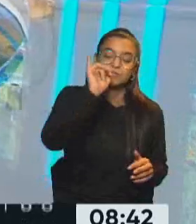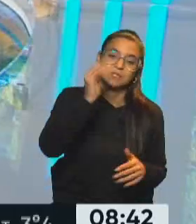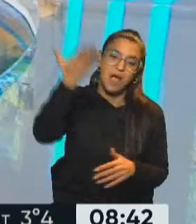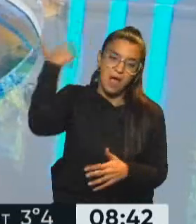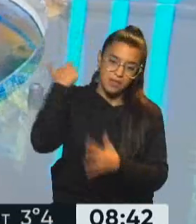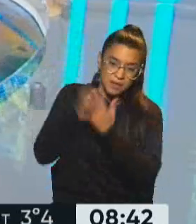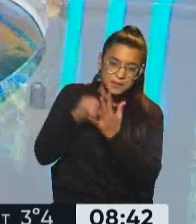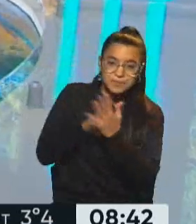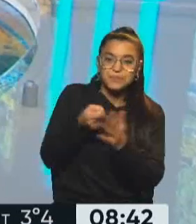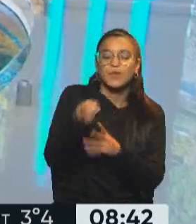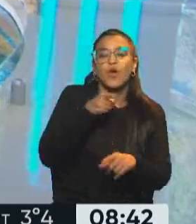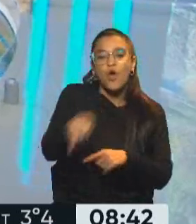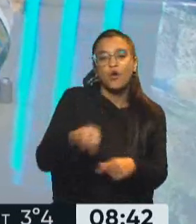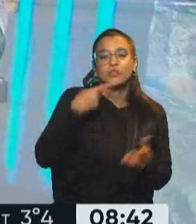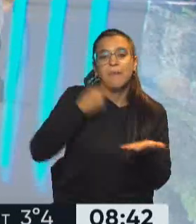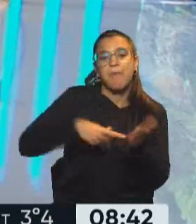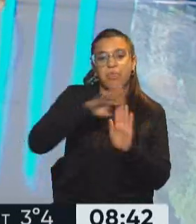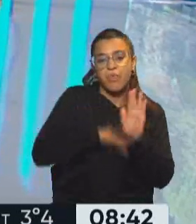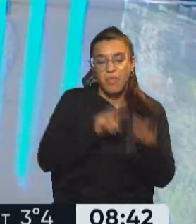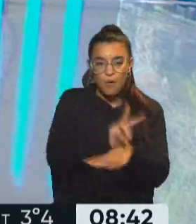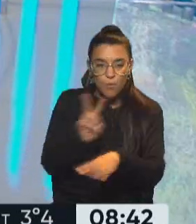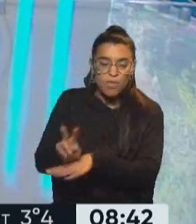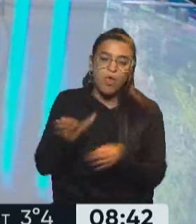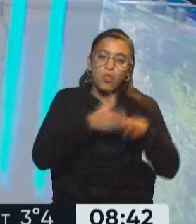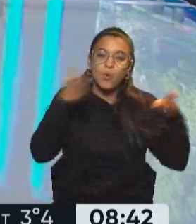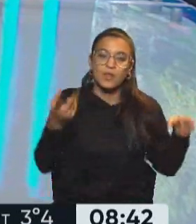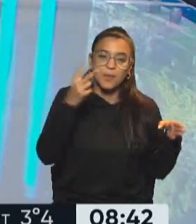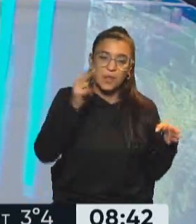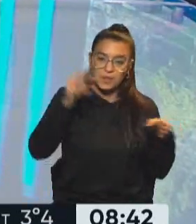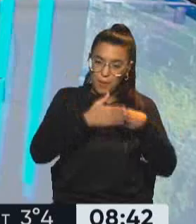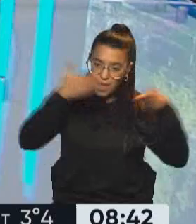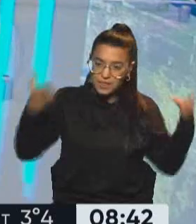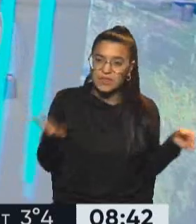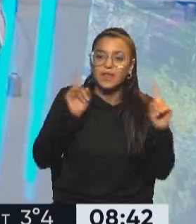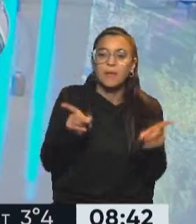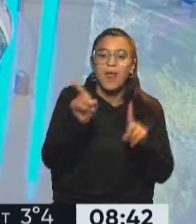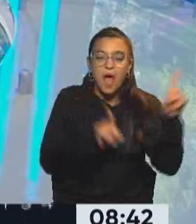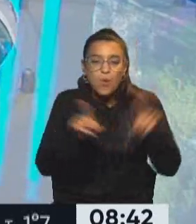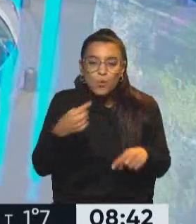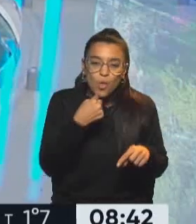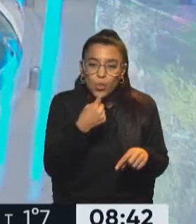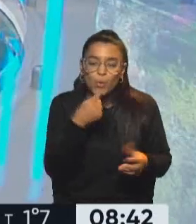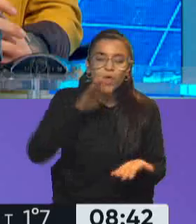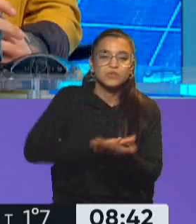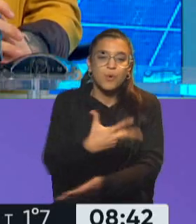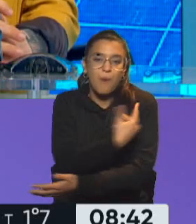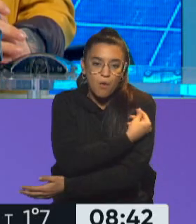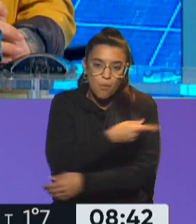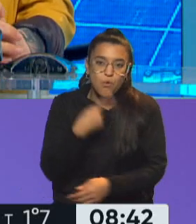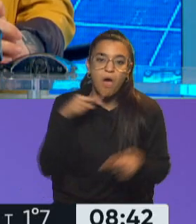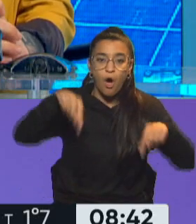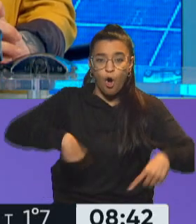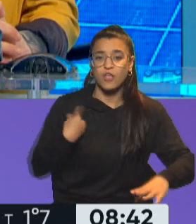militaban anti-medidas de cuidado, sobre todo durante el 2020, y luego también algunos cuestionamientos a la vacuna, y hoy